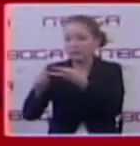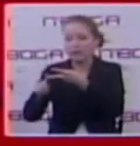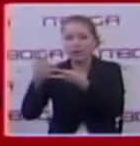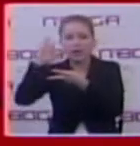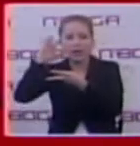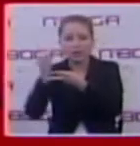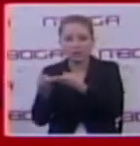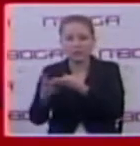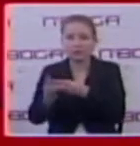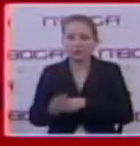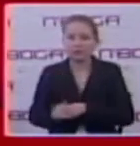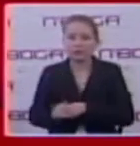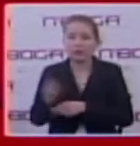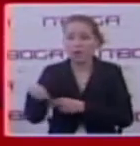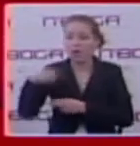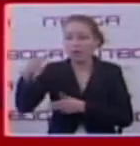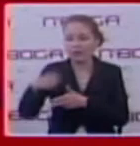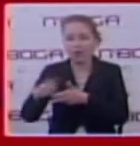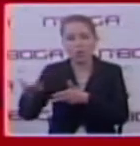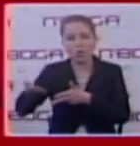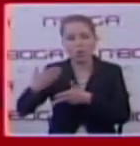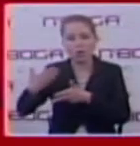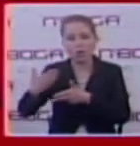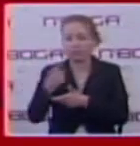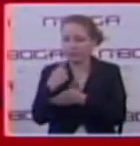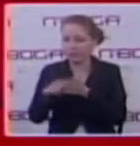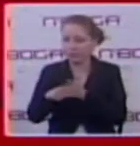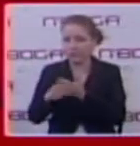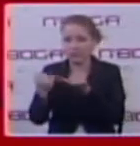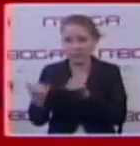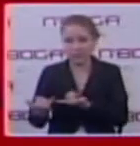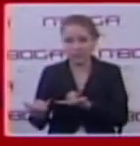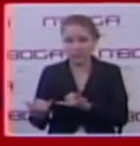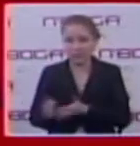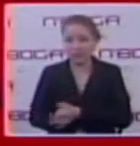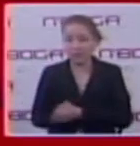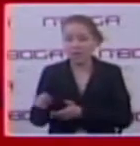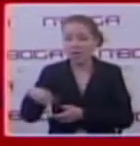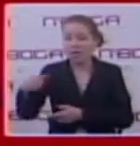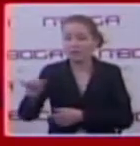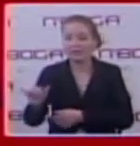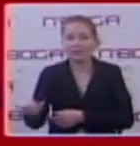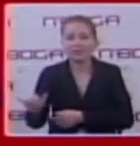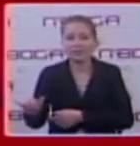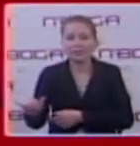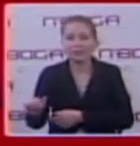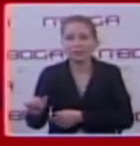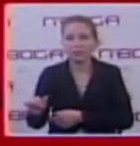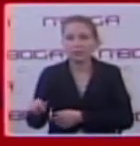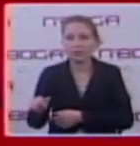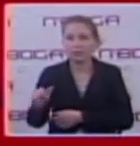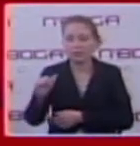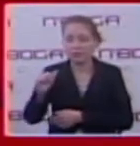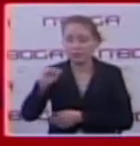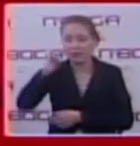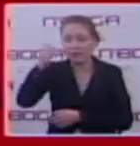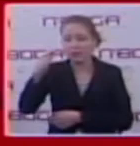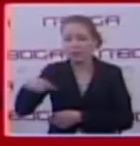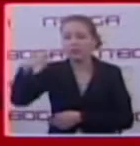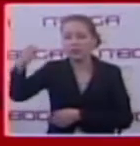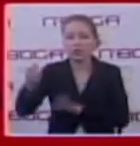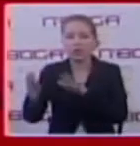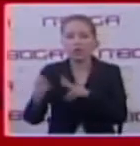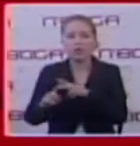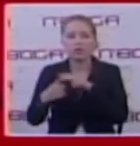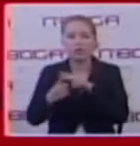en Cuenca también y próximamente en Guayaquil. Entonces, por ejemplo, el próximo sábado de pasado mañana en 8 vamos